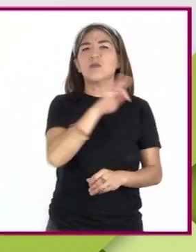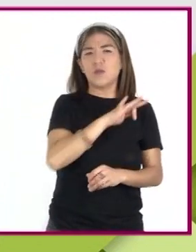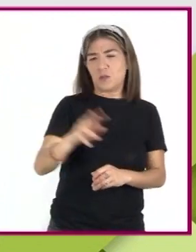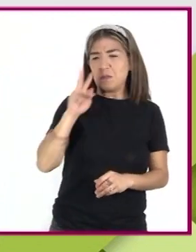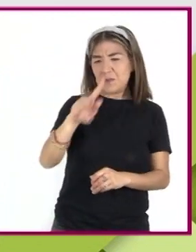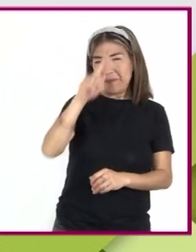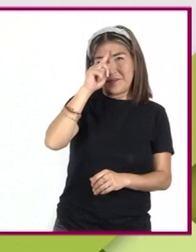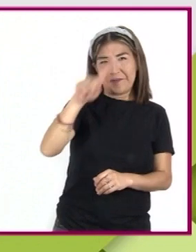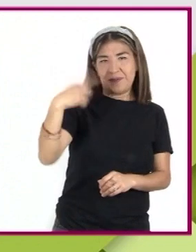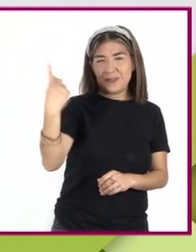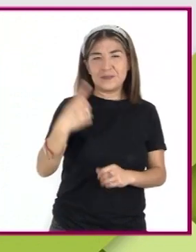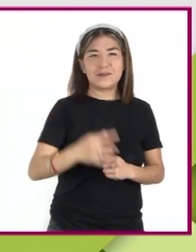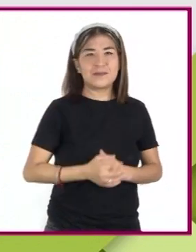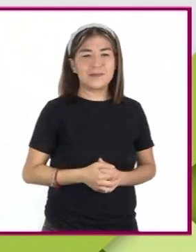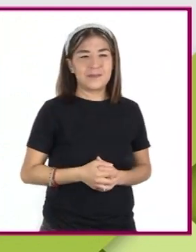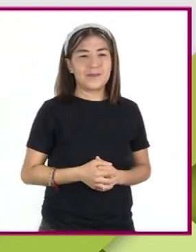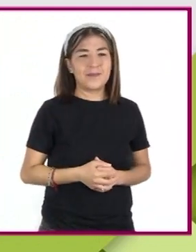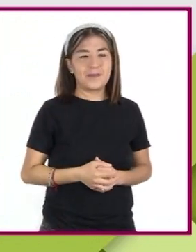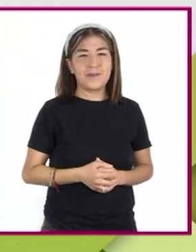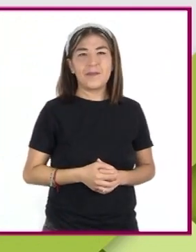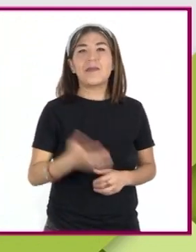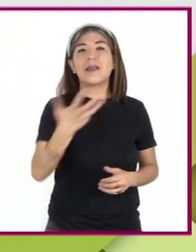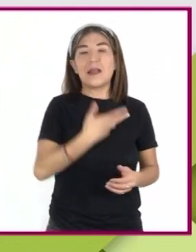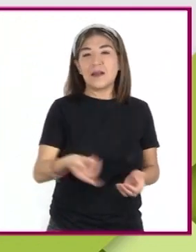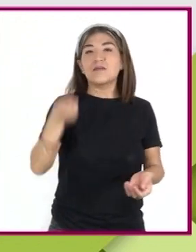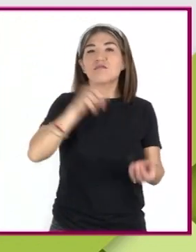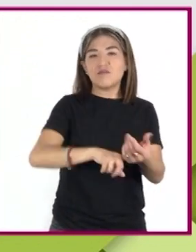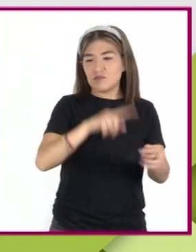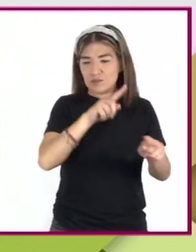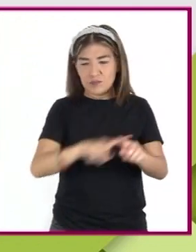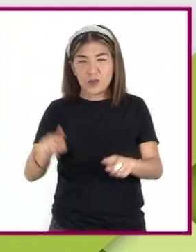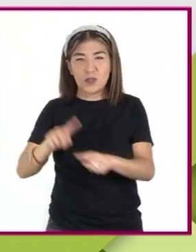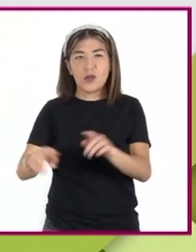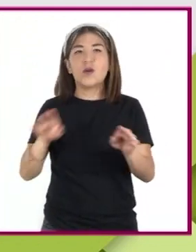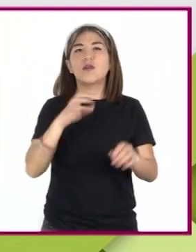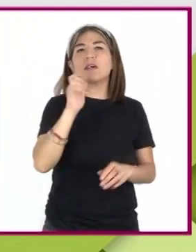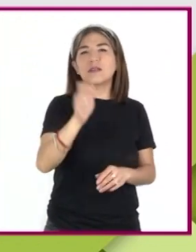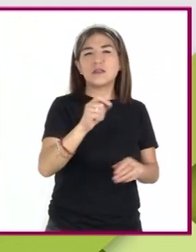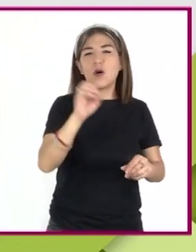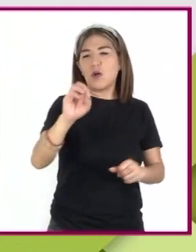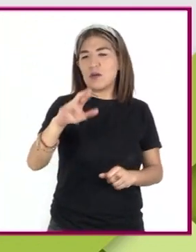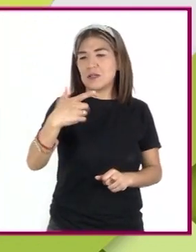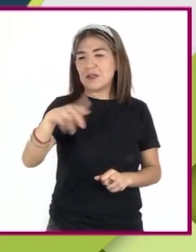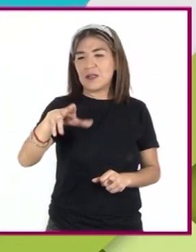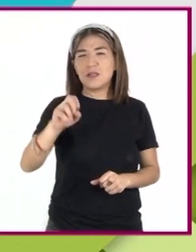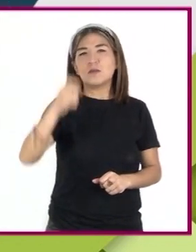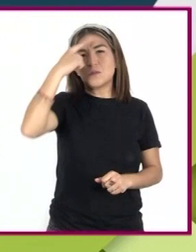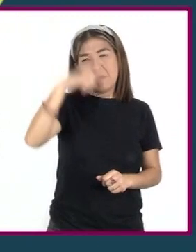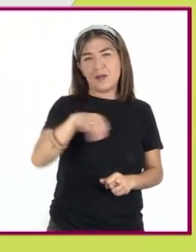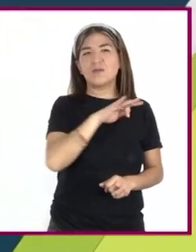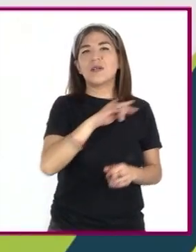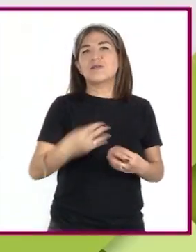observarlos. Poseen un conjunto de órganos especializados para nutrirse.